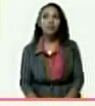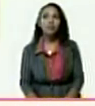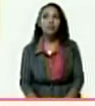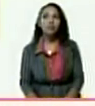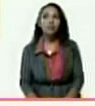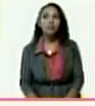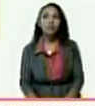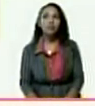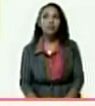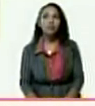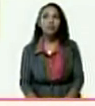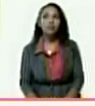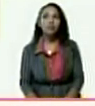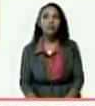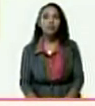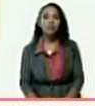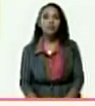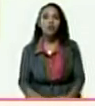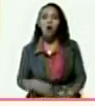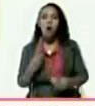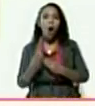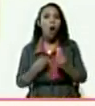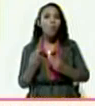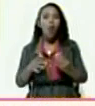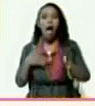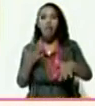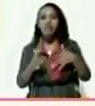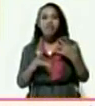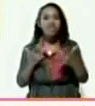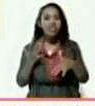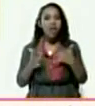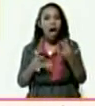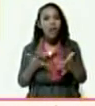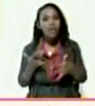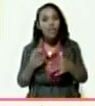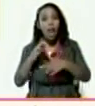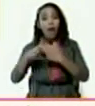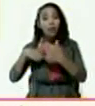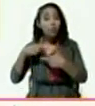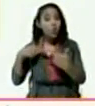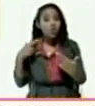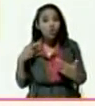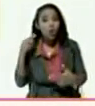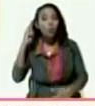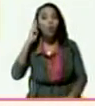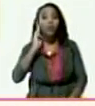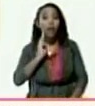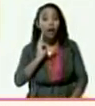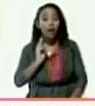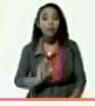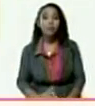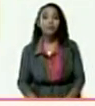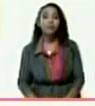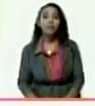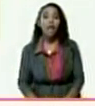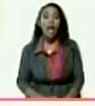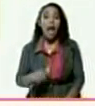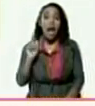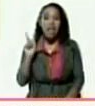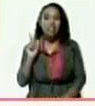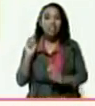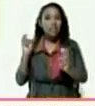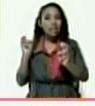Uno, como todas las actividades de la revolución bolivariana, en este caso